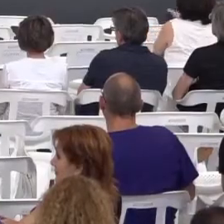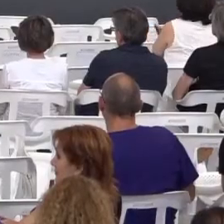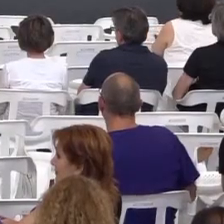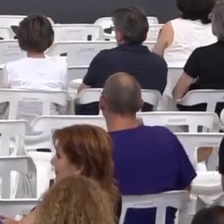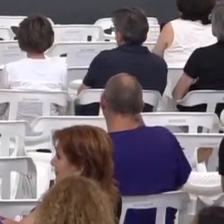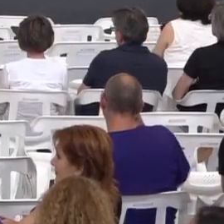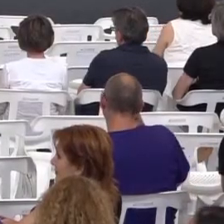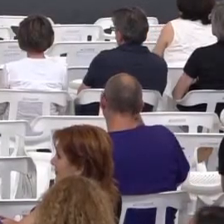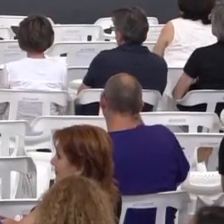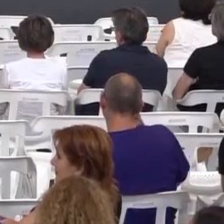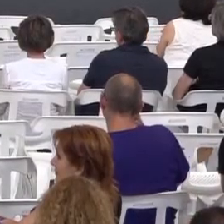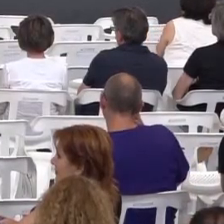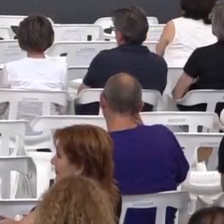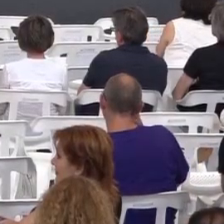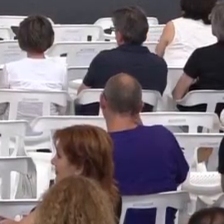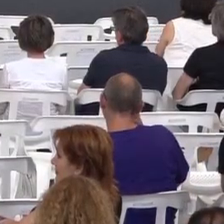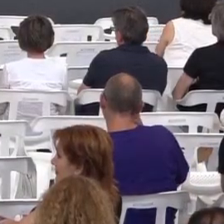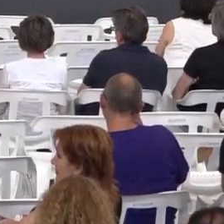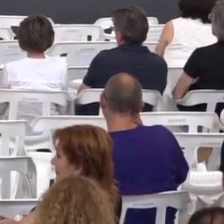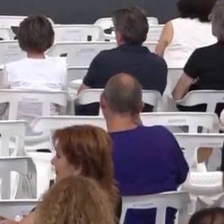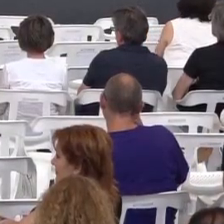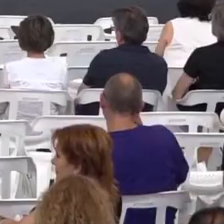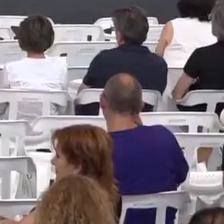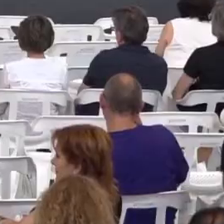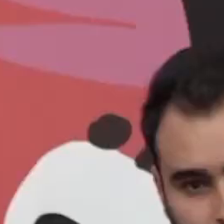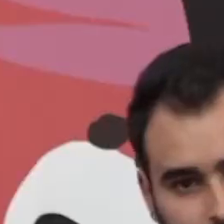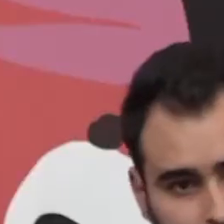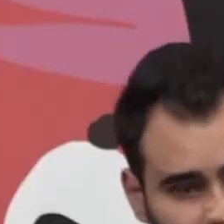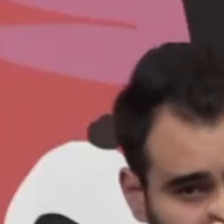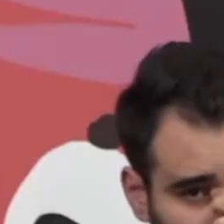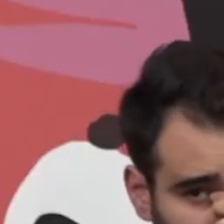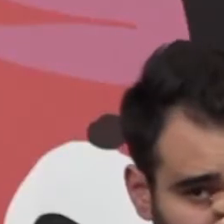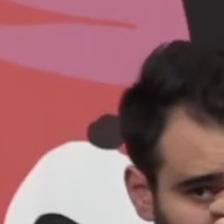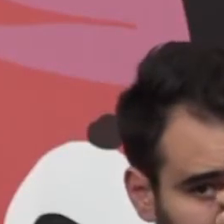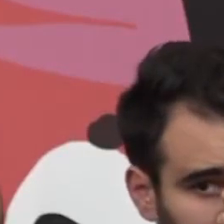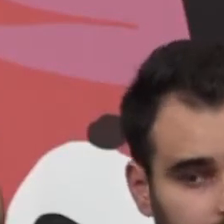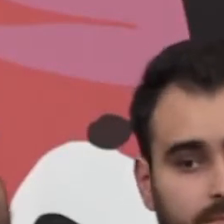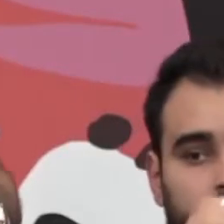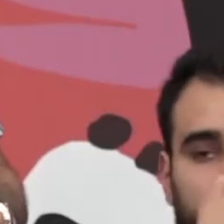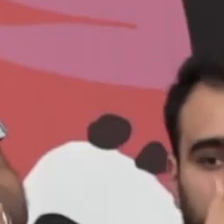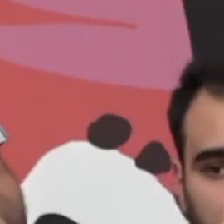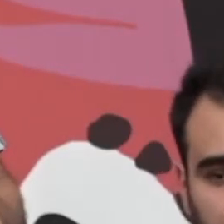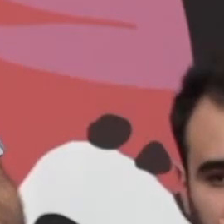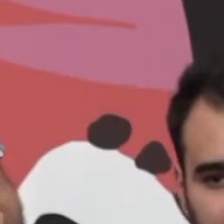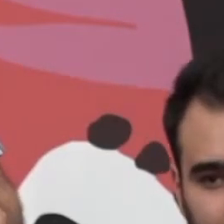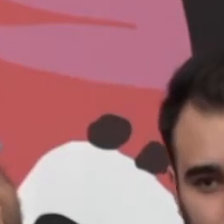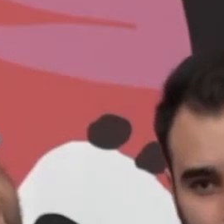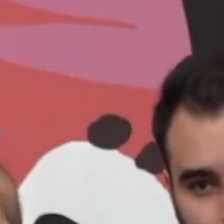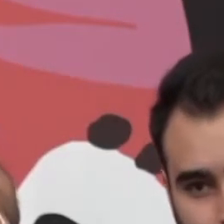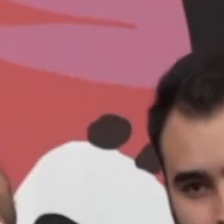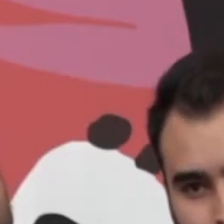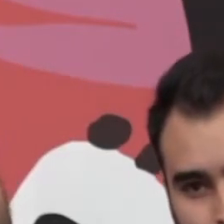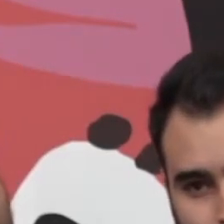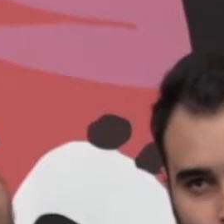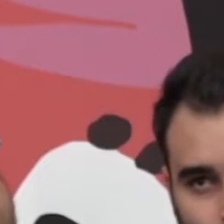Dos citas. Una, en un libro que supongo que algunos de vosotros tendréis, página 23-24, la circular número 5,